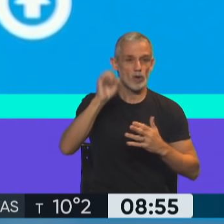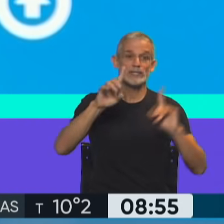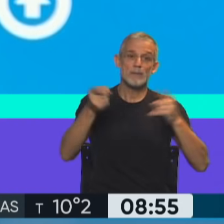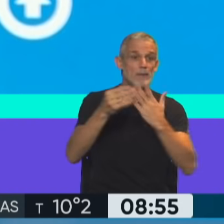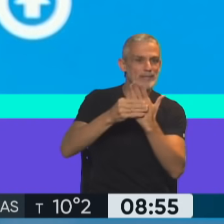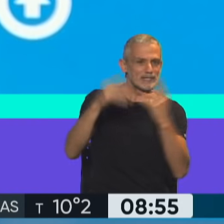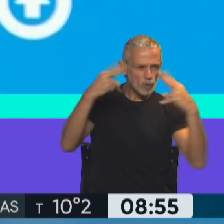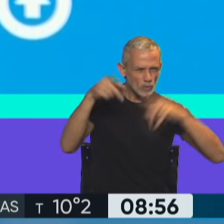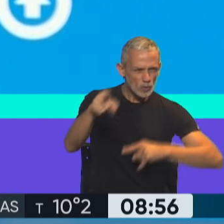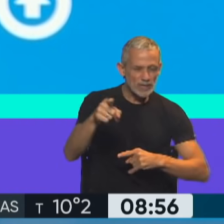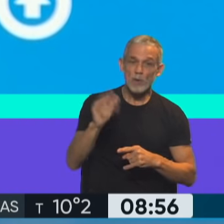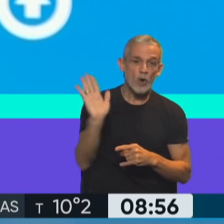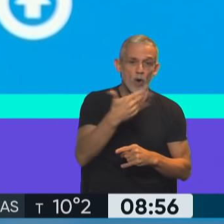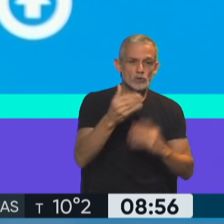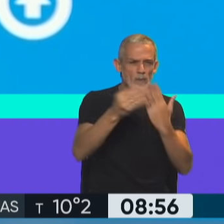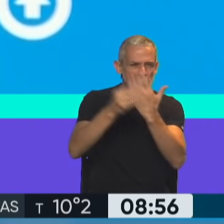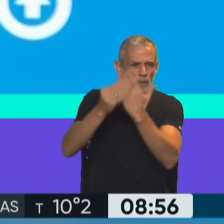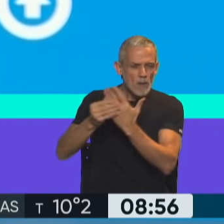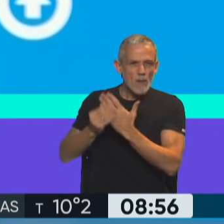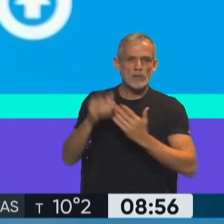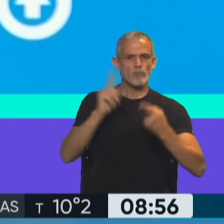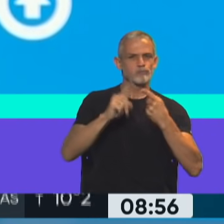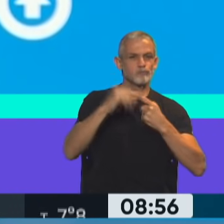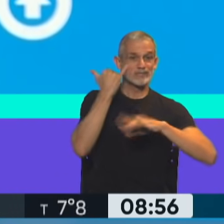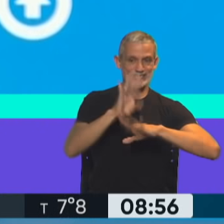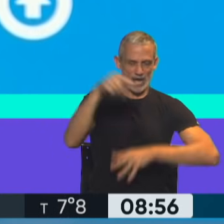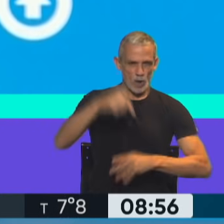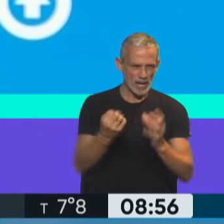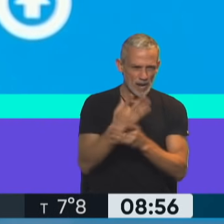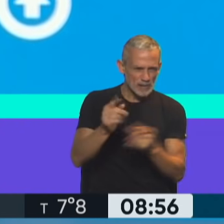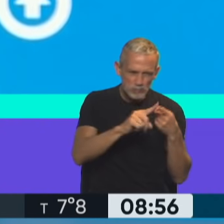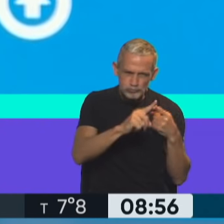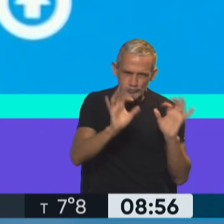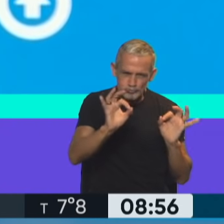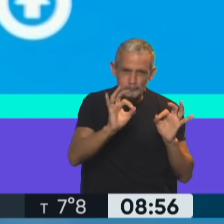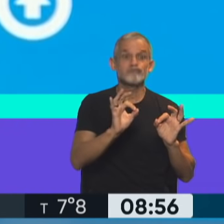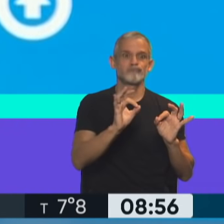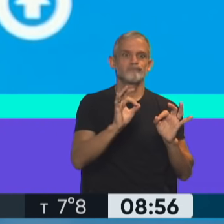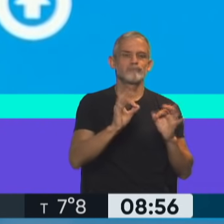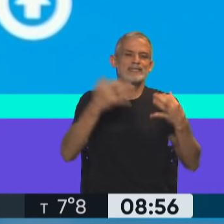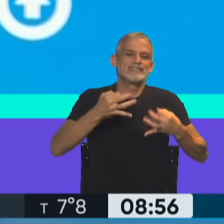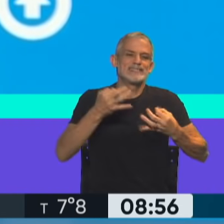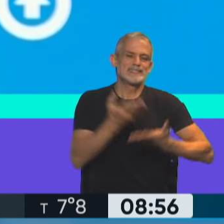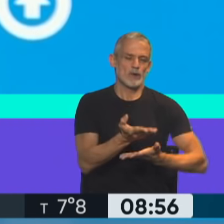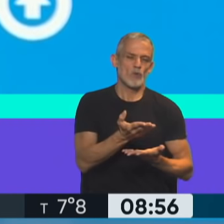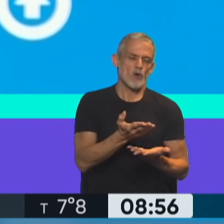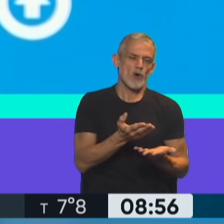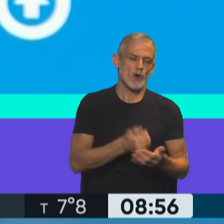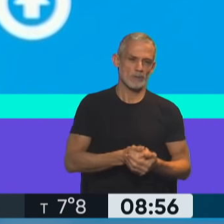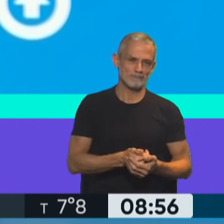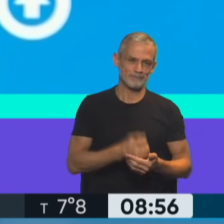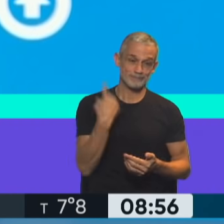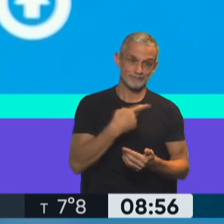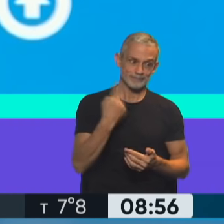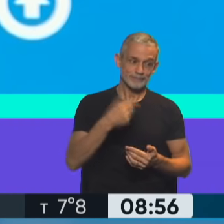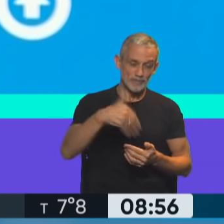Turismo, absolutamente con todos los ministros en el día de hoy a la mañana, así que seguramente vamos